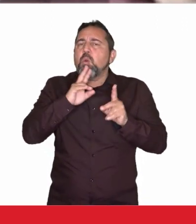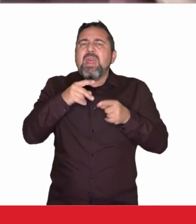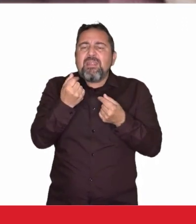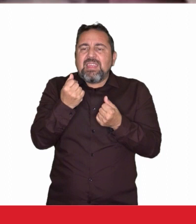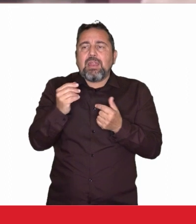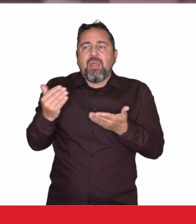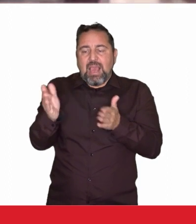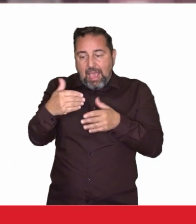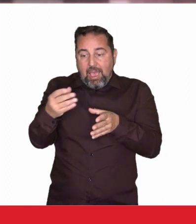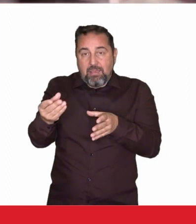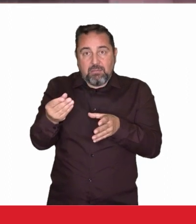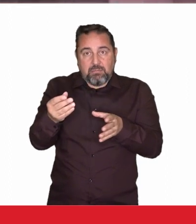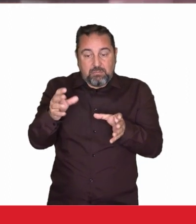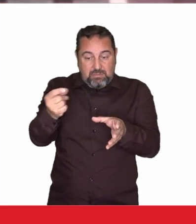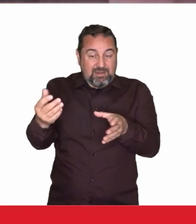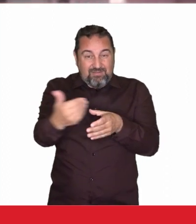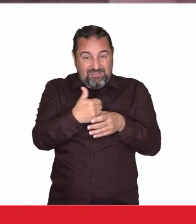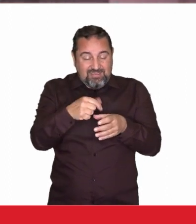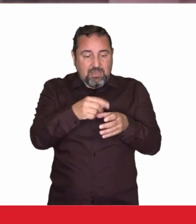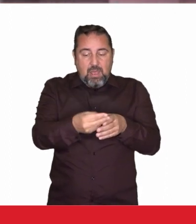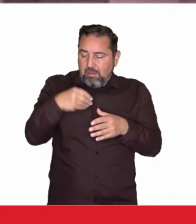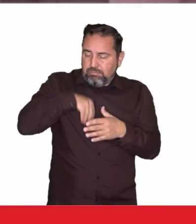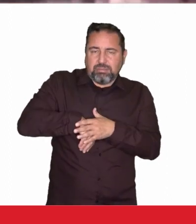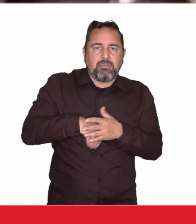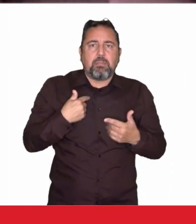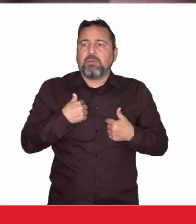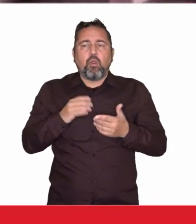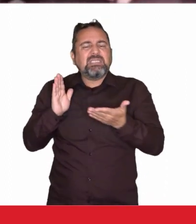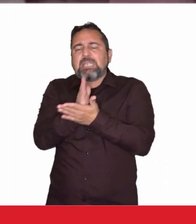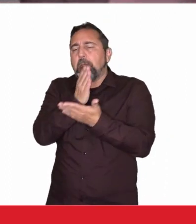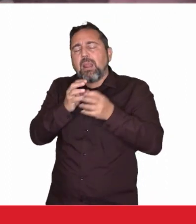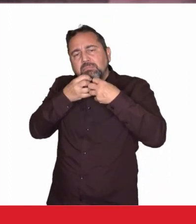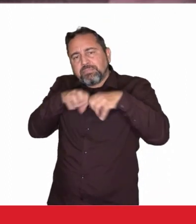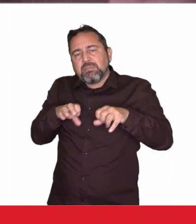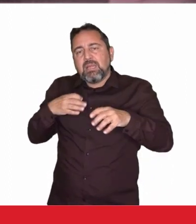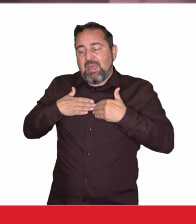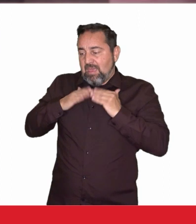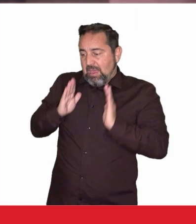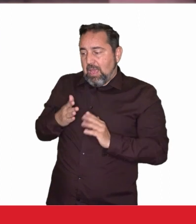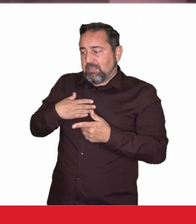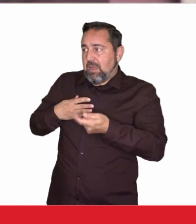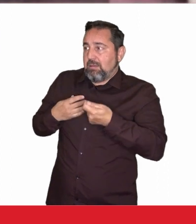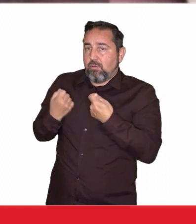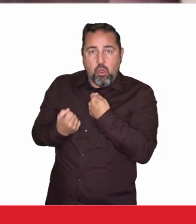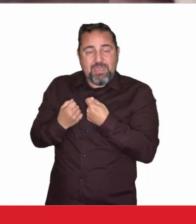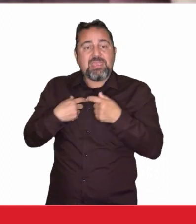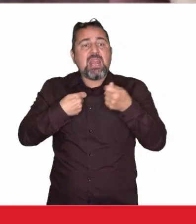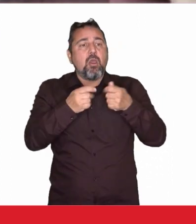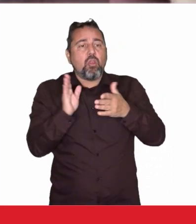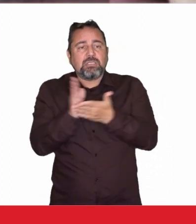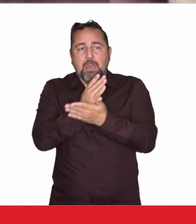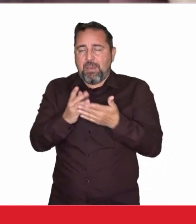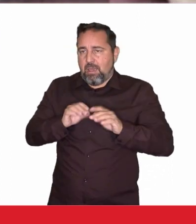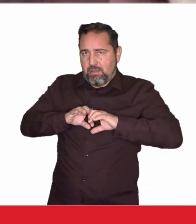a la aportación de David, nunca meter el dinero de la caja en el bolsillo. Es decir, ten claramente separadas la economía de casa y la economía del